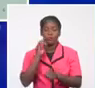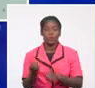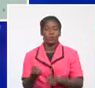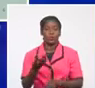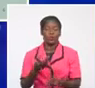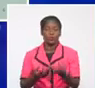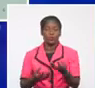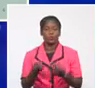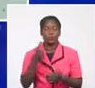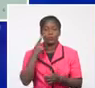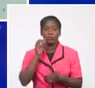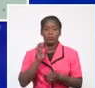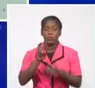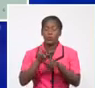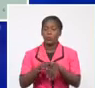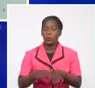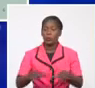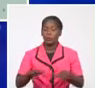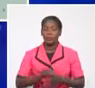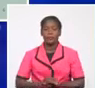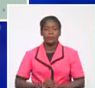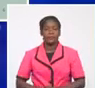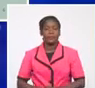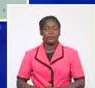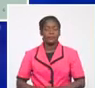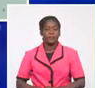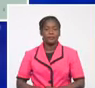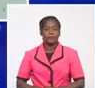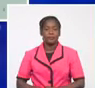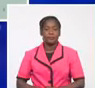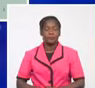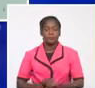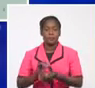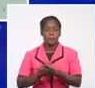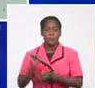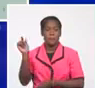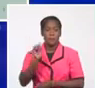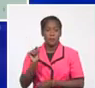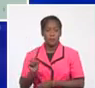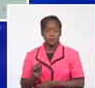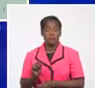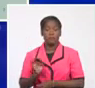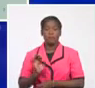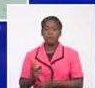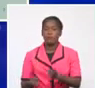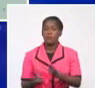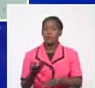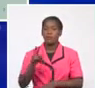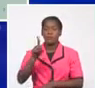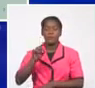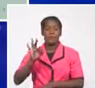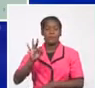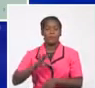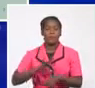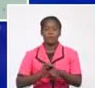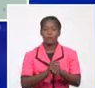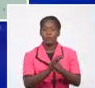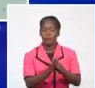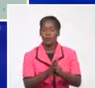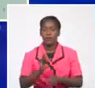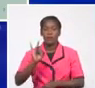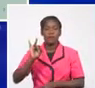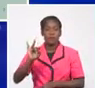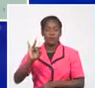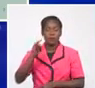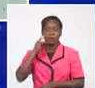la dispersión en sus 15 municipios. Mayabeque con 18 casos autóctonos, 7 menos